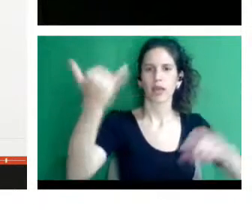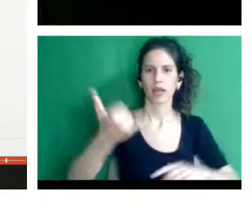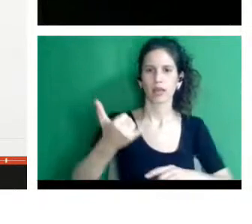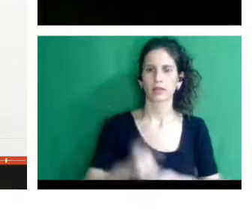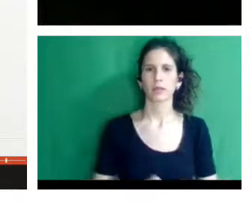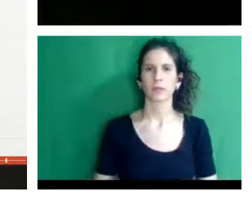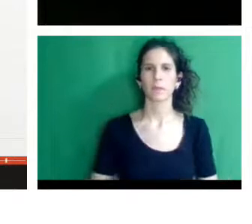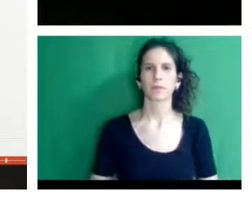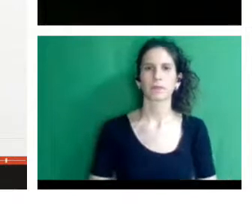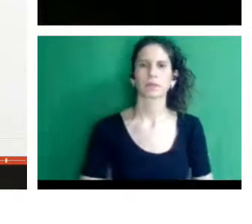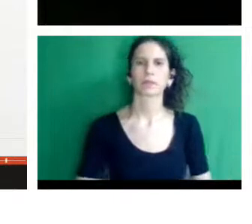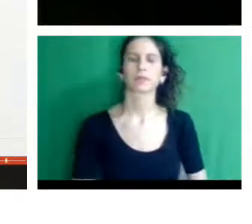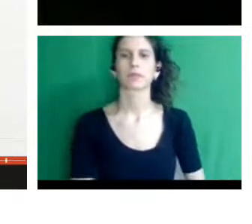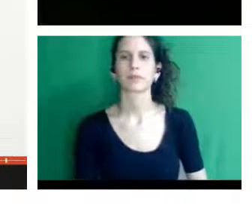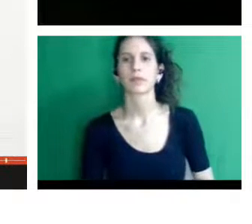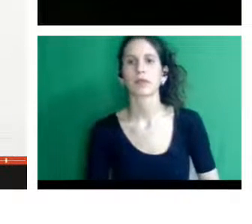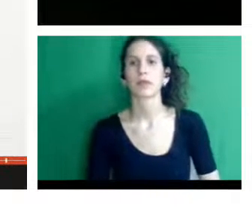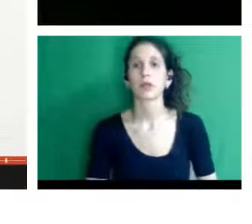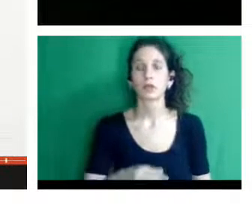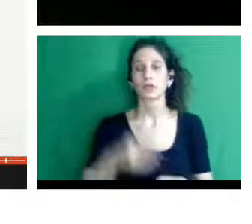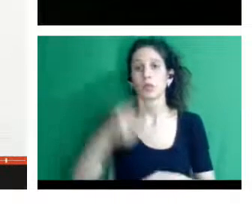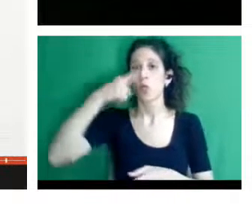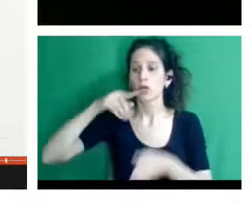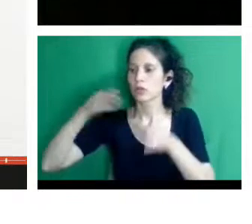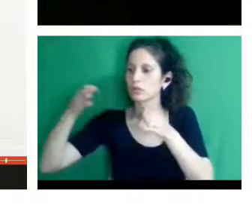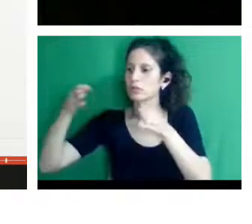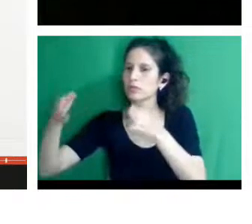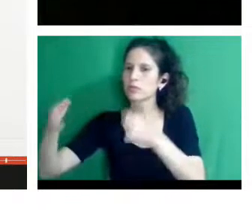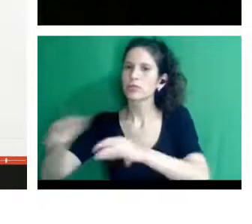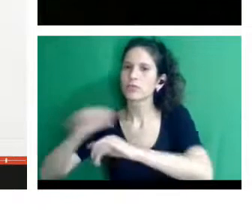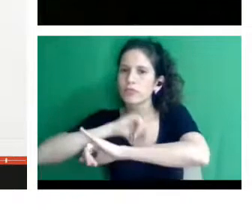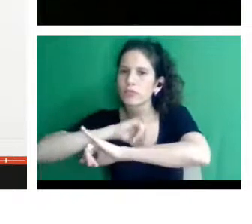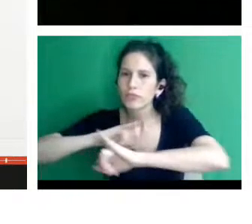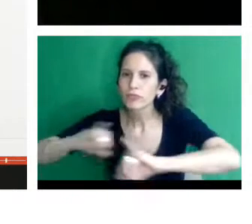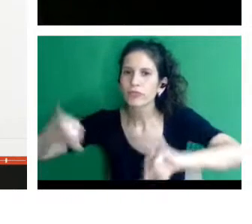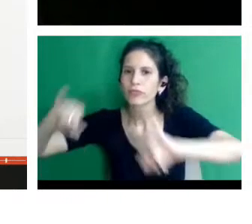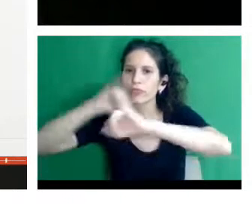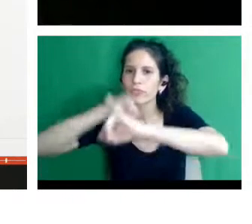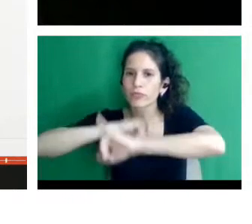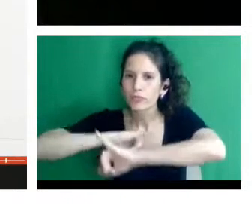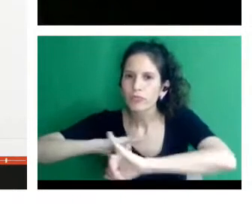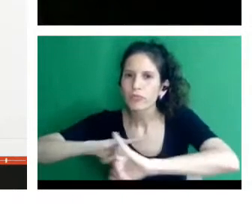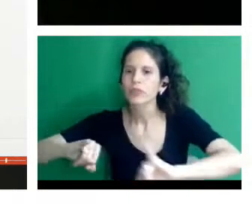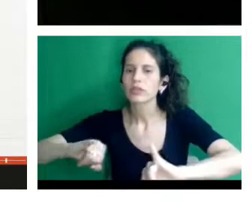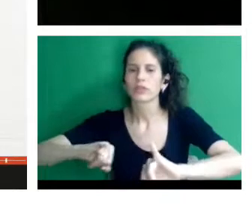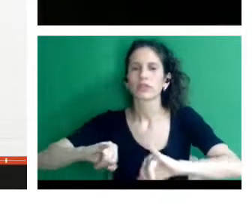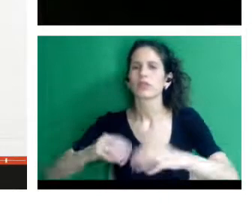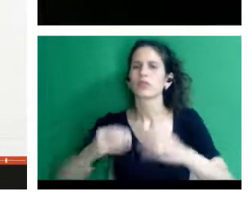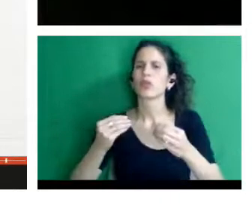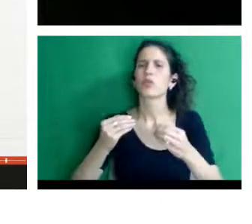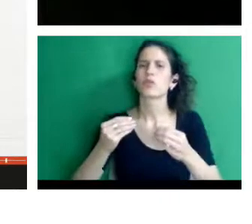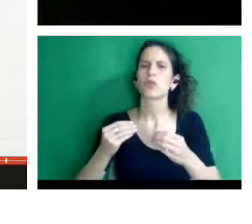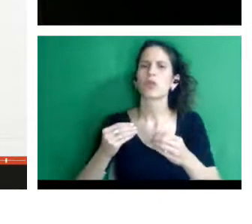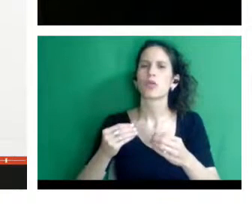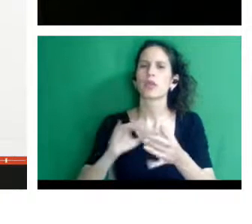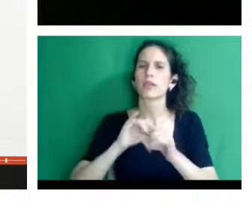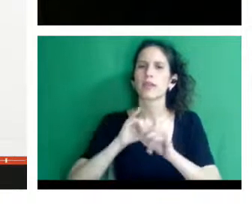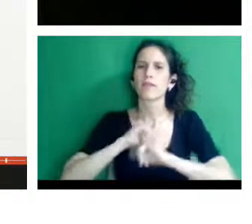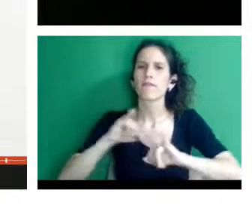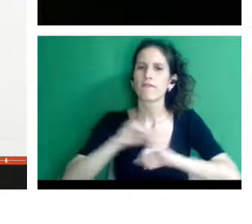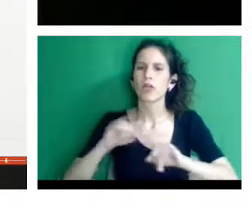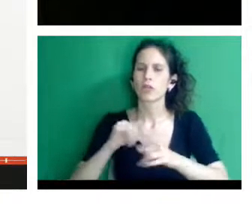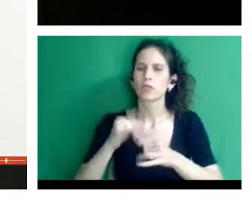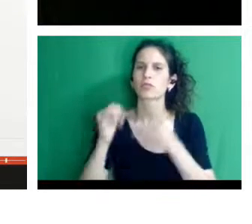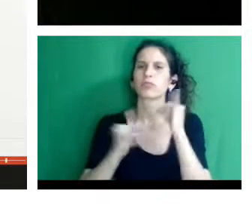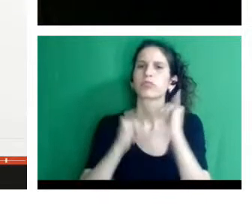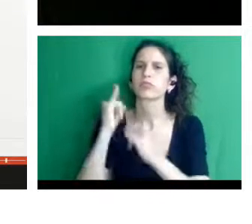y sensibilización. Entonces, en esta etapa se hizo la sensibilización sobre la legislación y normatividad